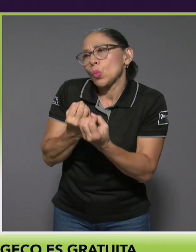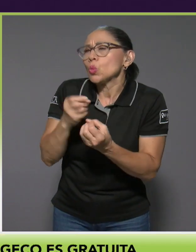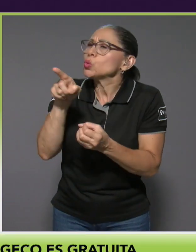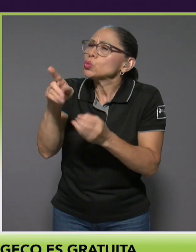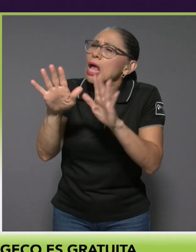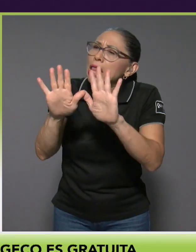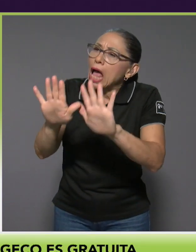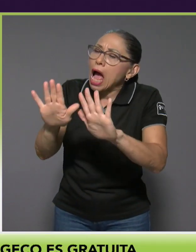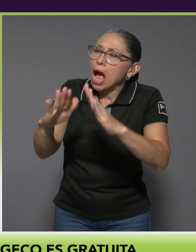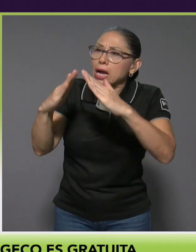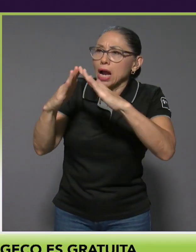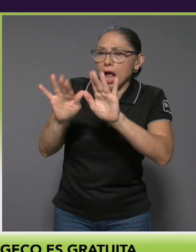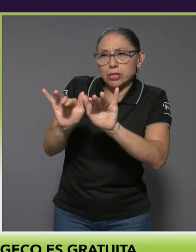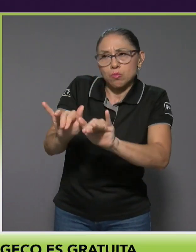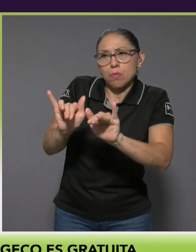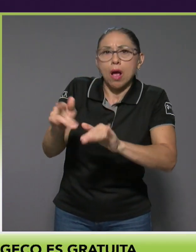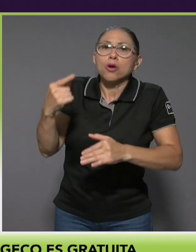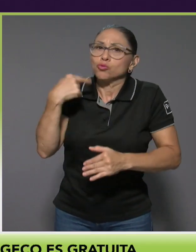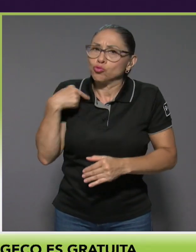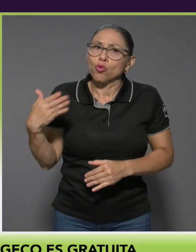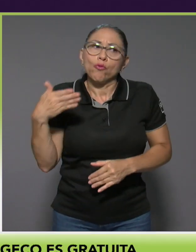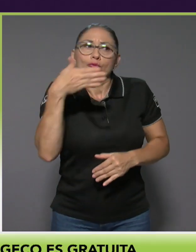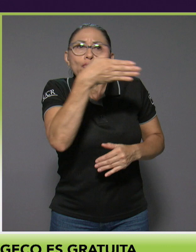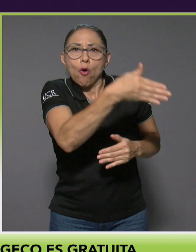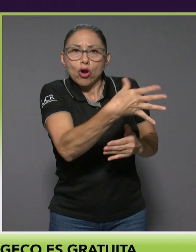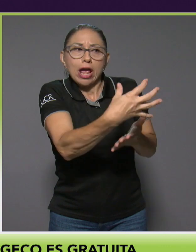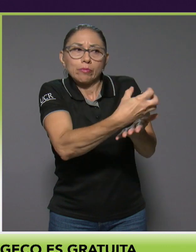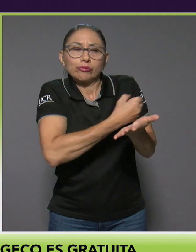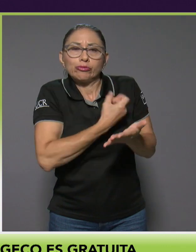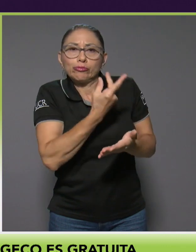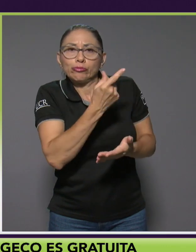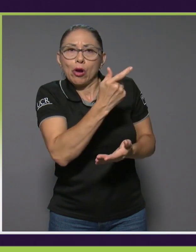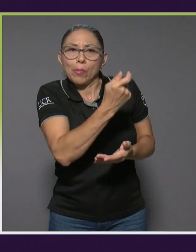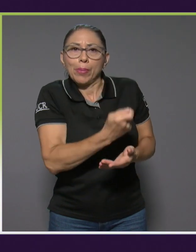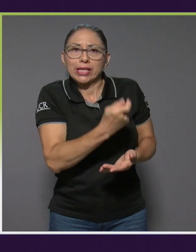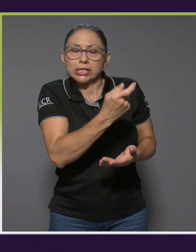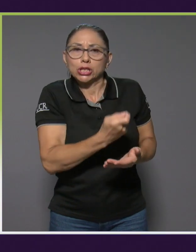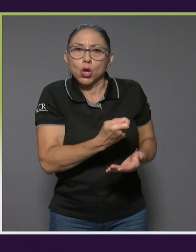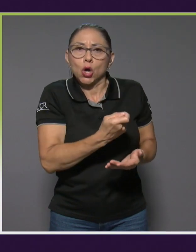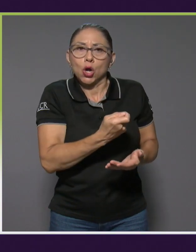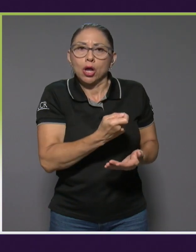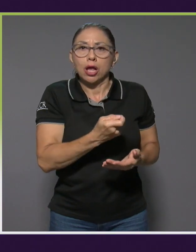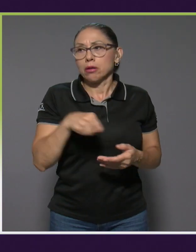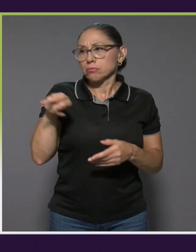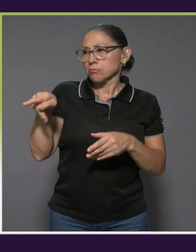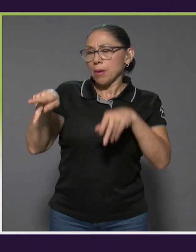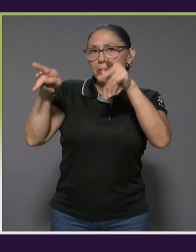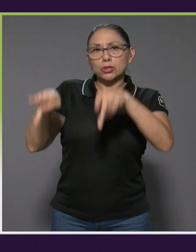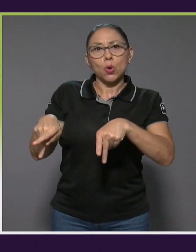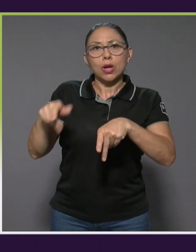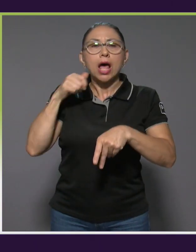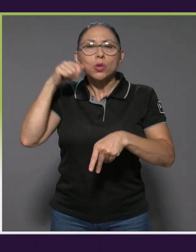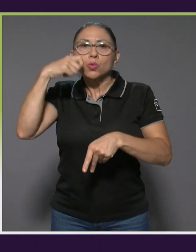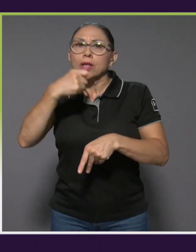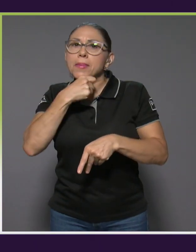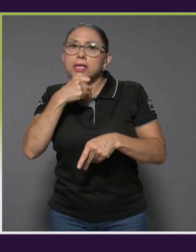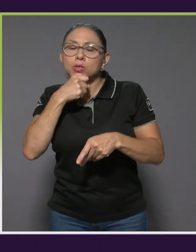yo hago todo para irte a cobrar la pensión y la persona adulta mayor va con su